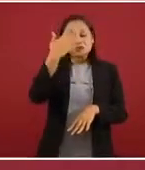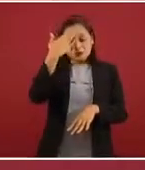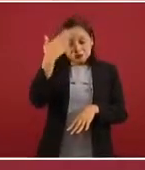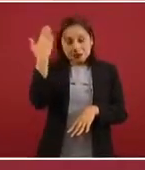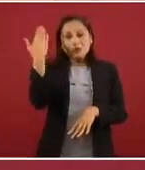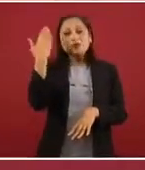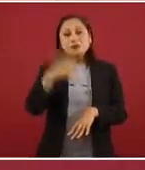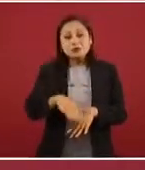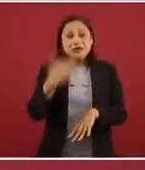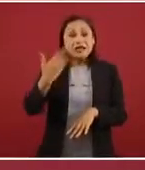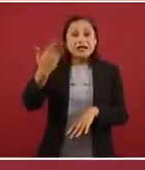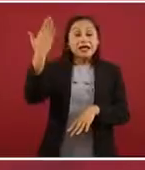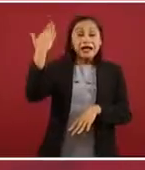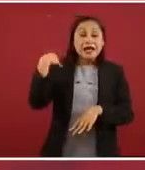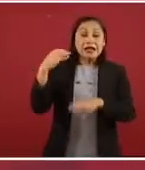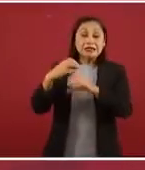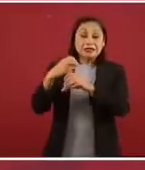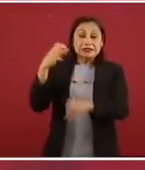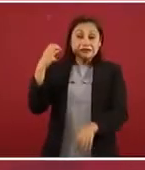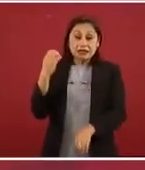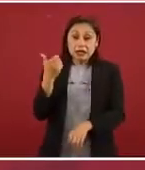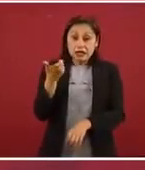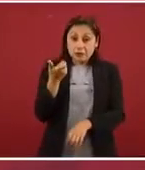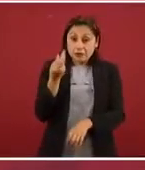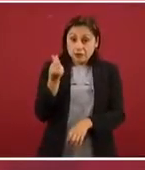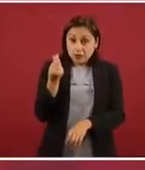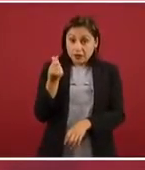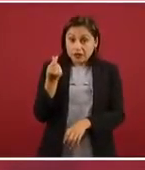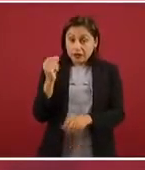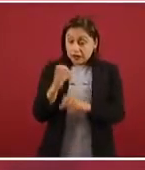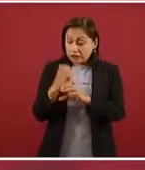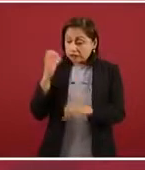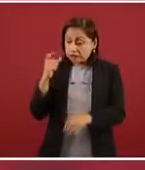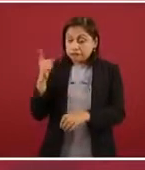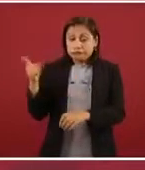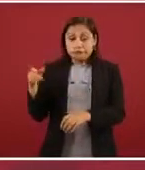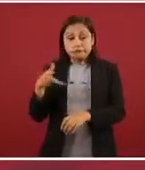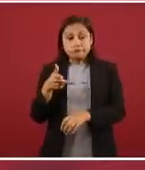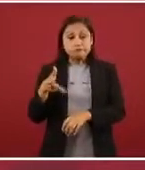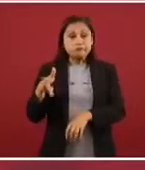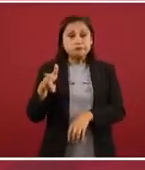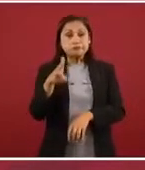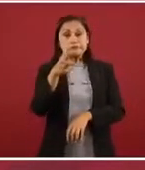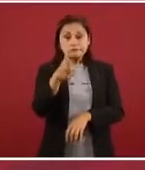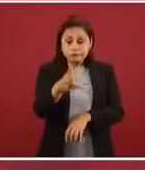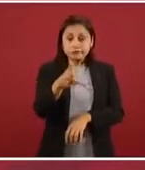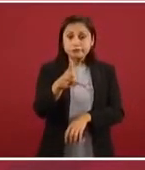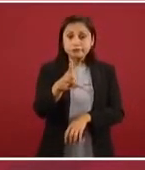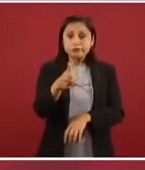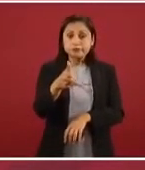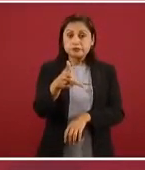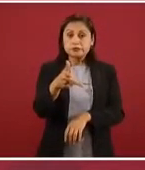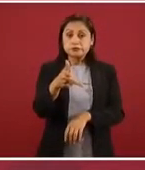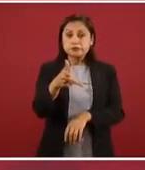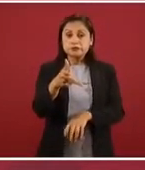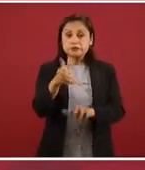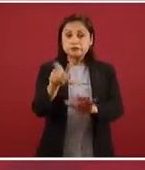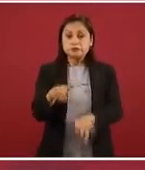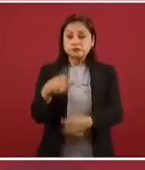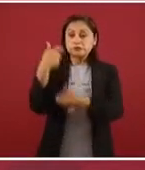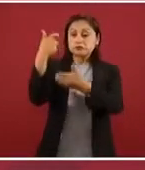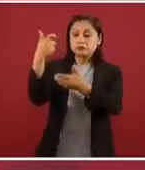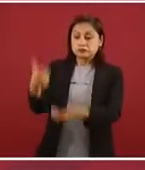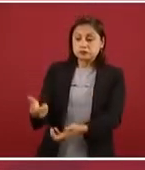de valores llegaban primero a entregar a el